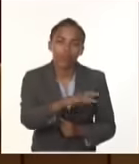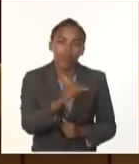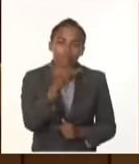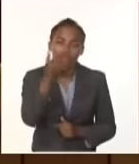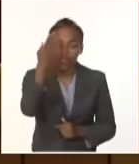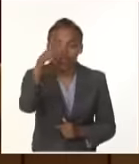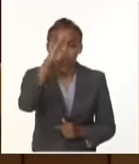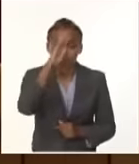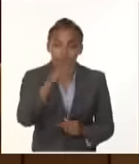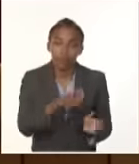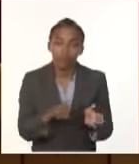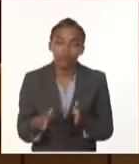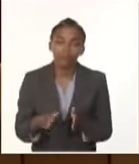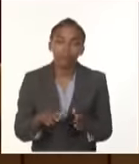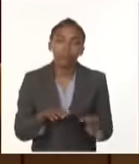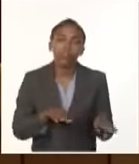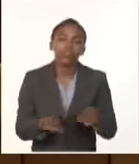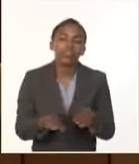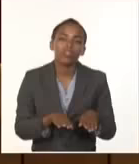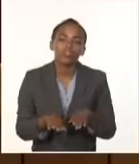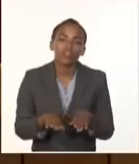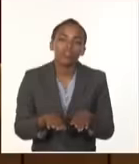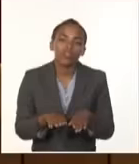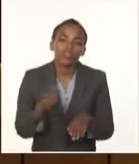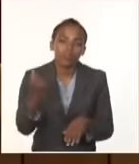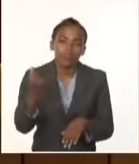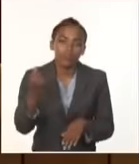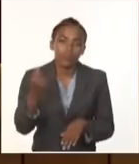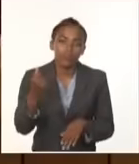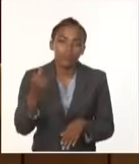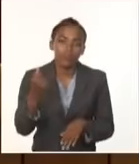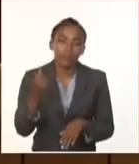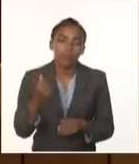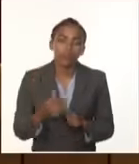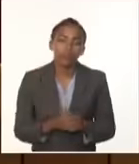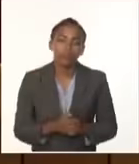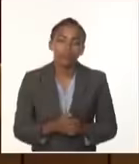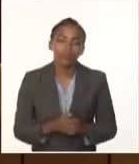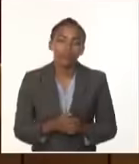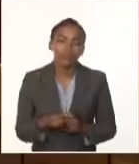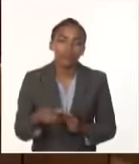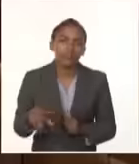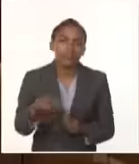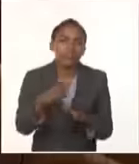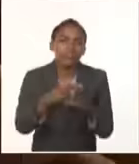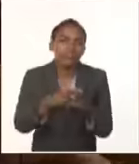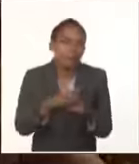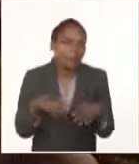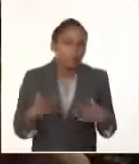economía bajo condiciones en las que no opera ninguna otra nación del mundo, ¿cómo se llama entonces?